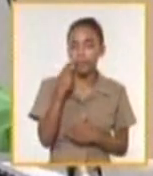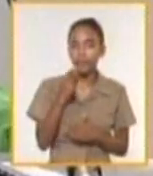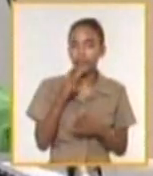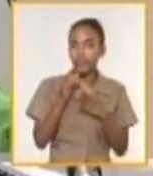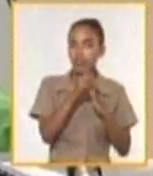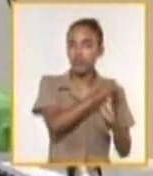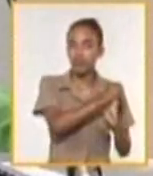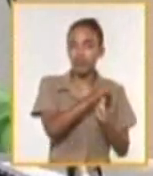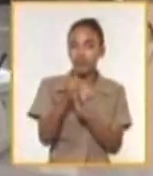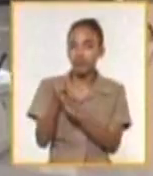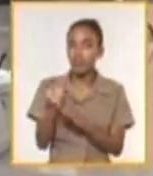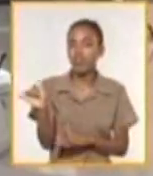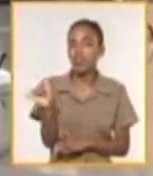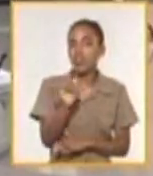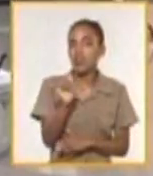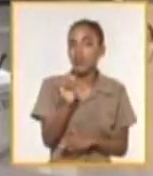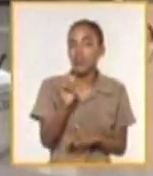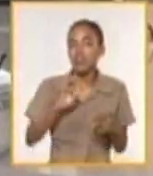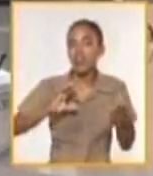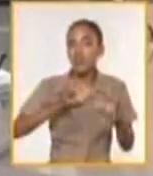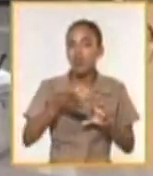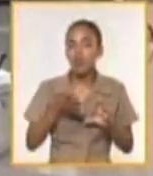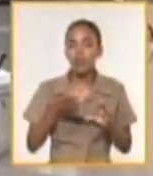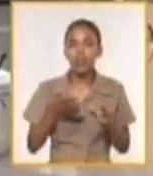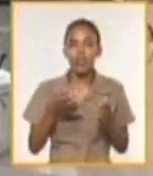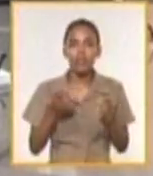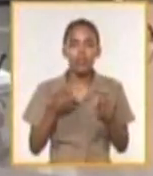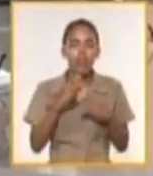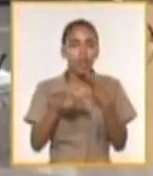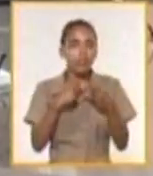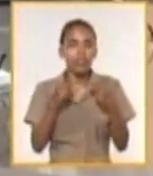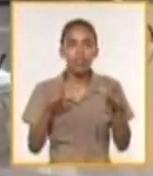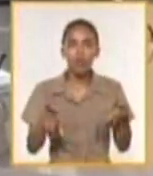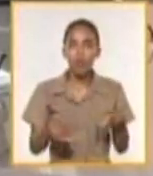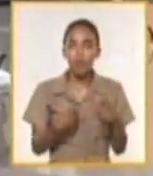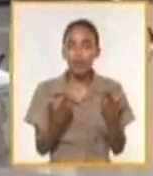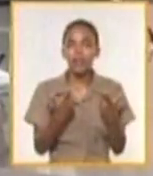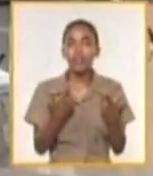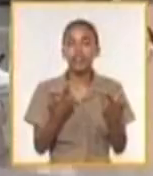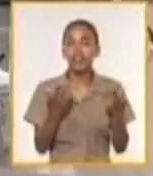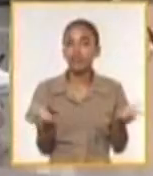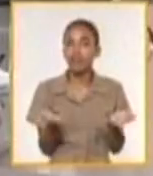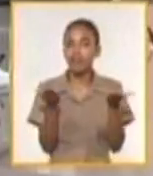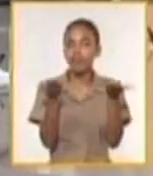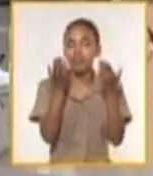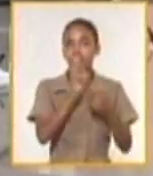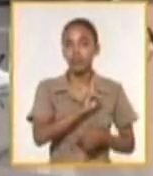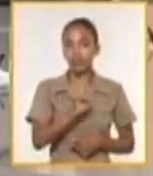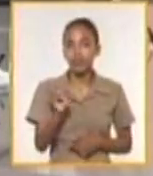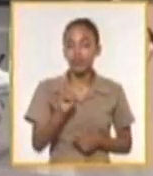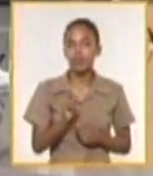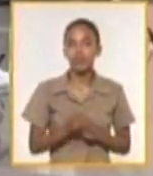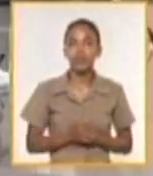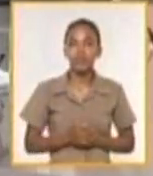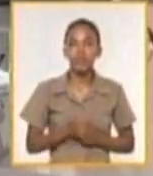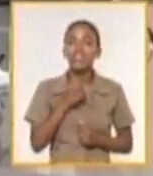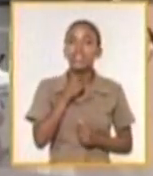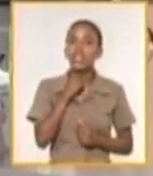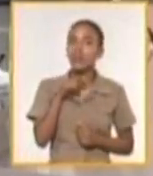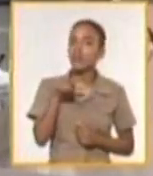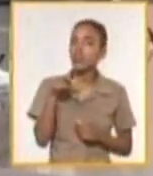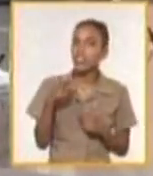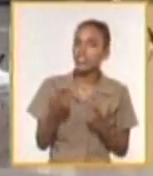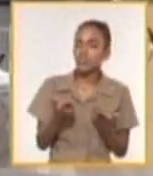era también la manera de hacer, de construir una revolución. ¿Cómo entender esa